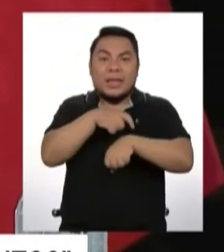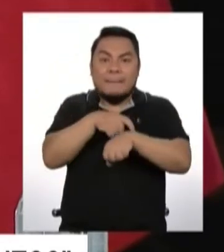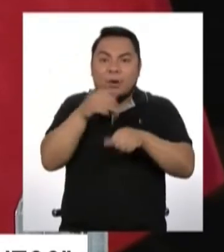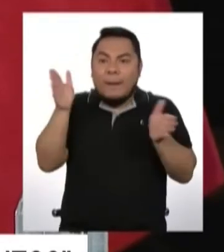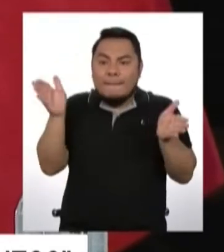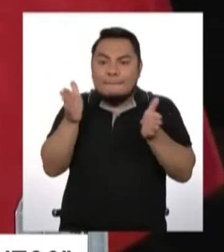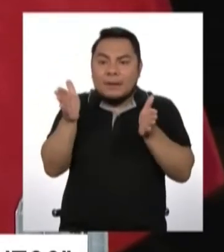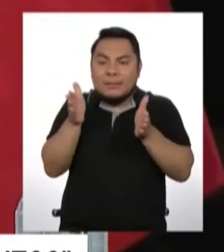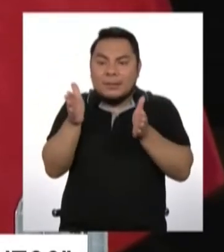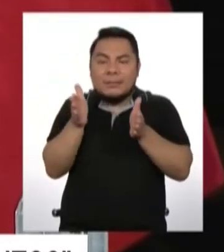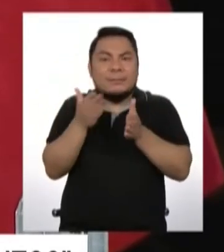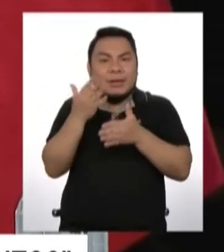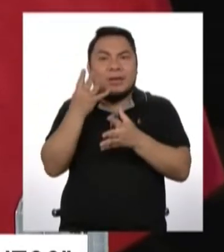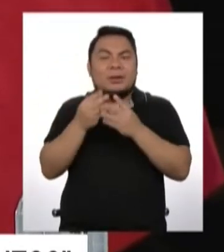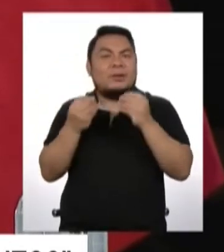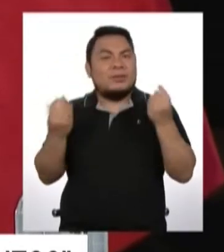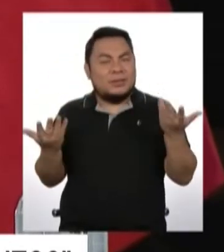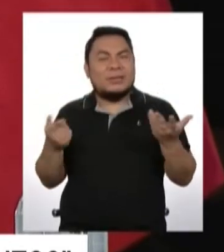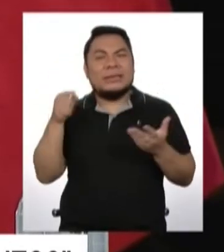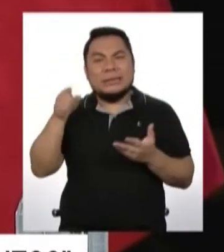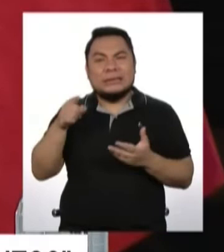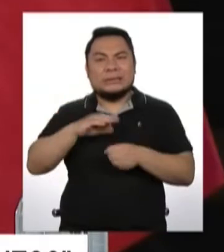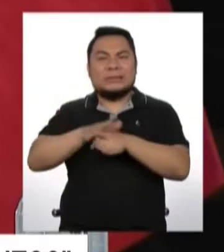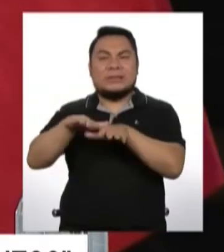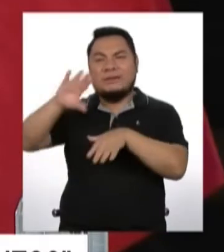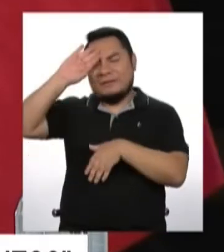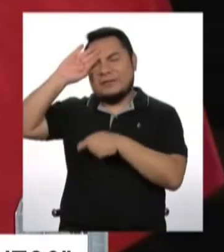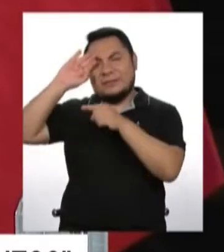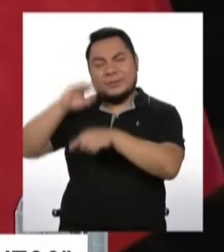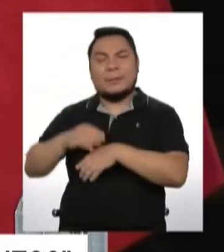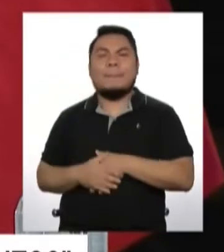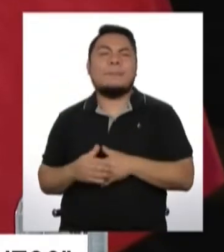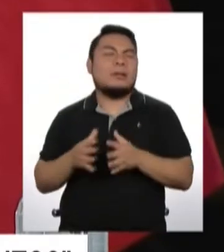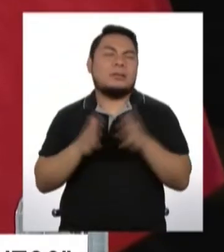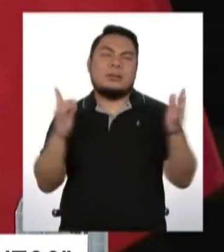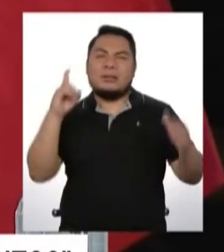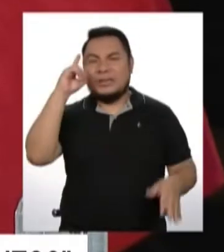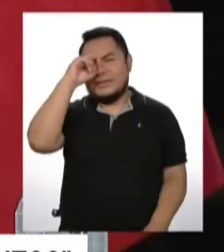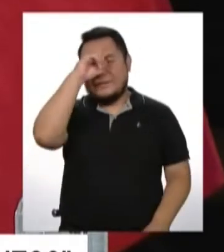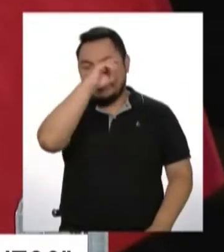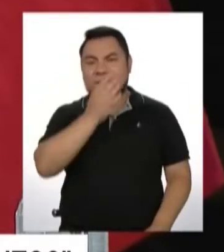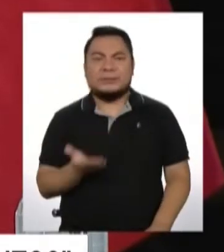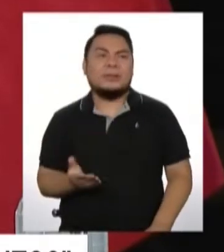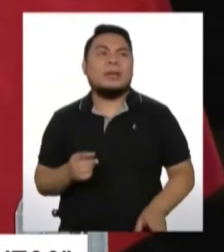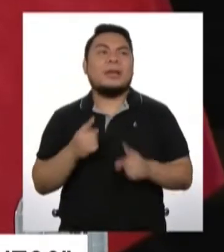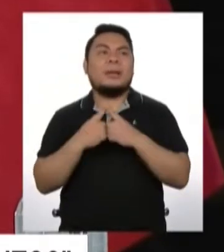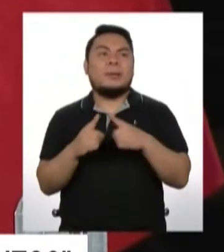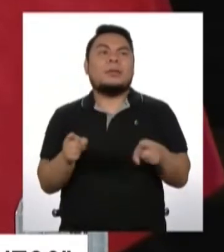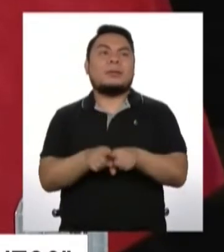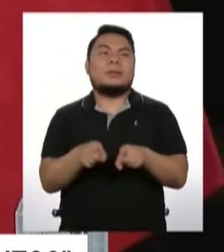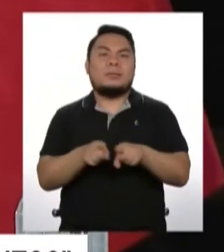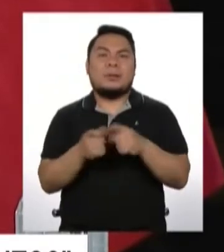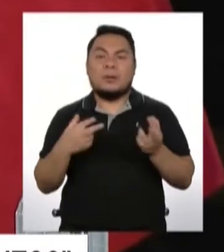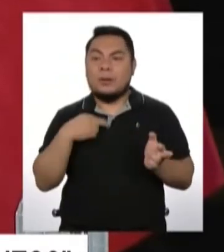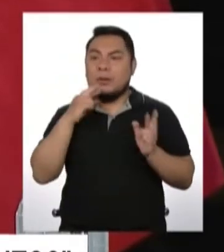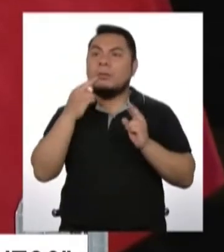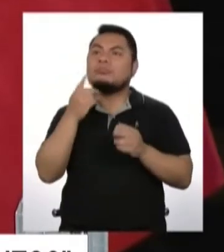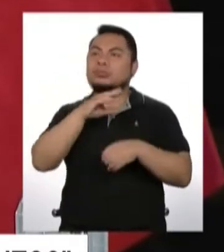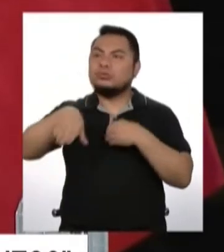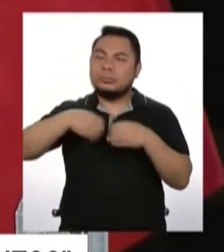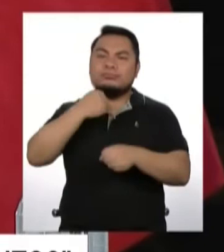para poder superar esta enfermedad tan difícil, pero que con la respuesta de